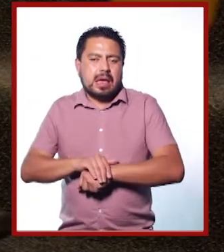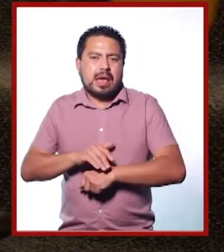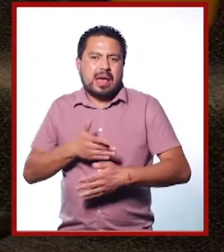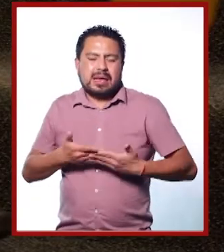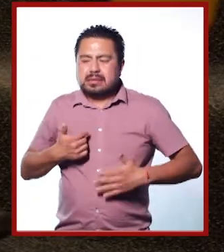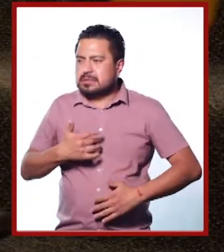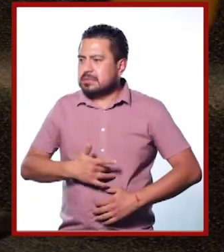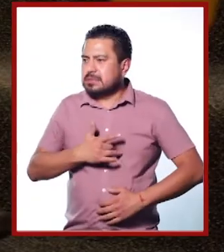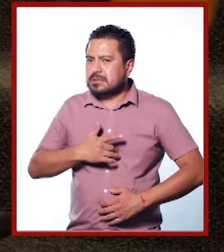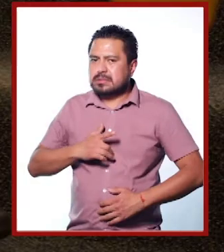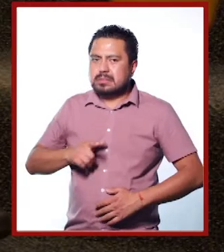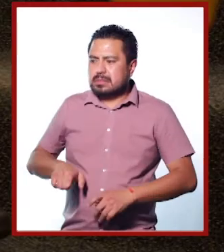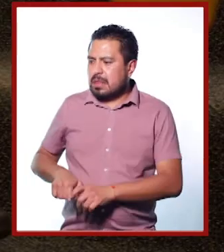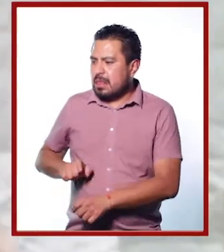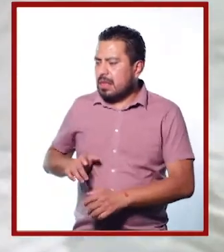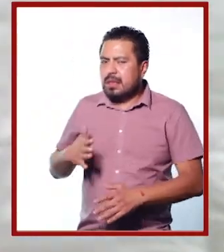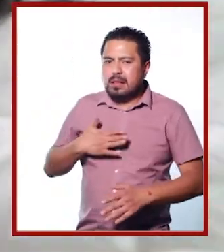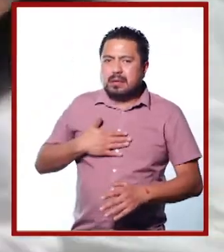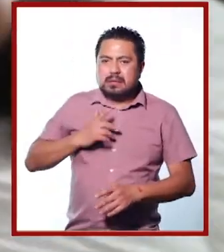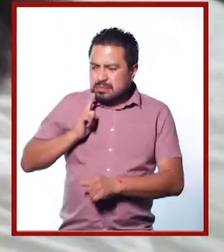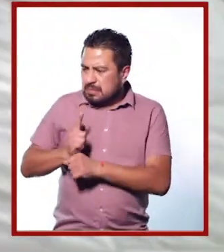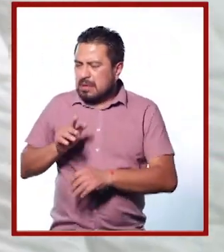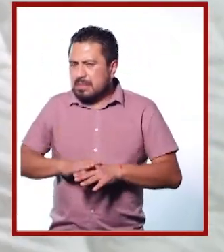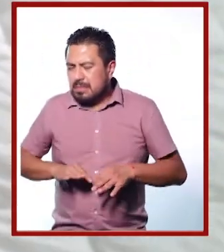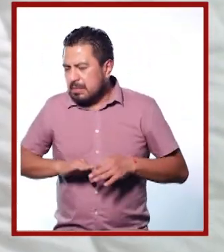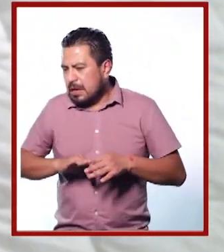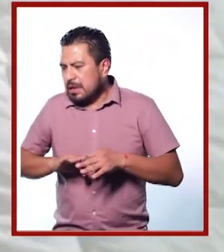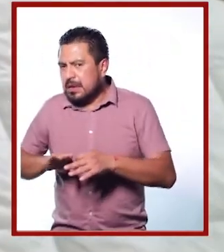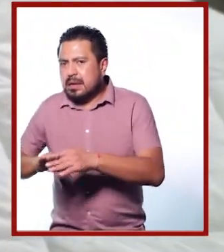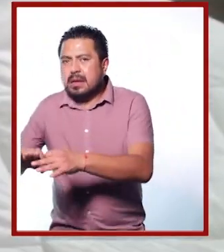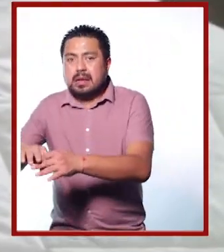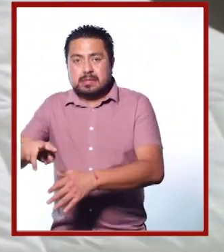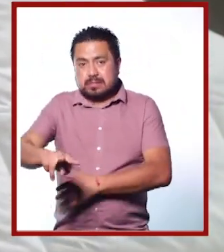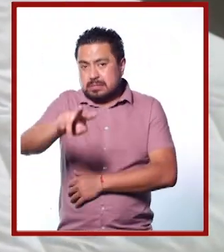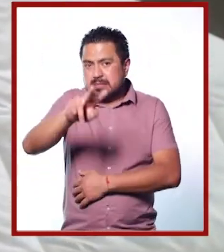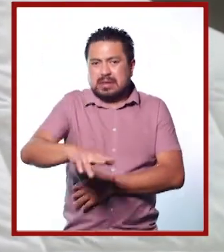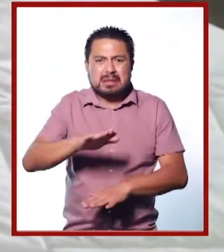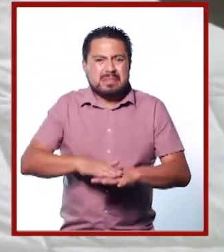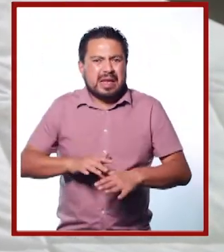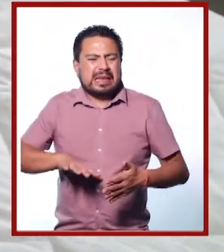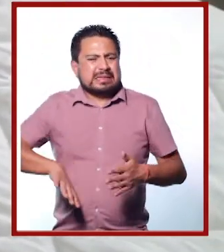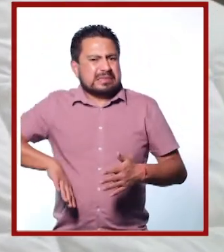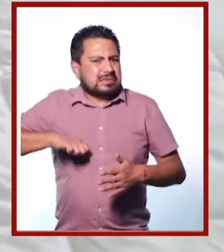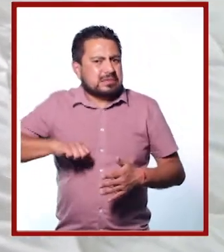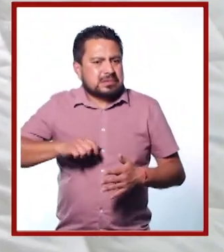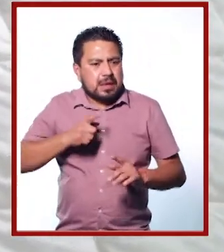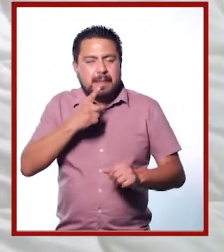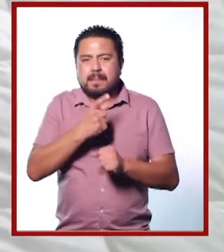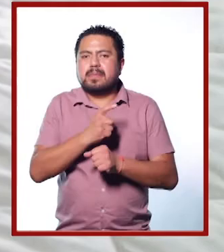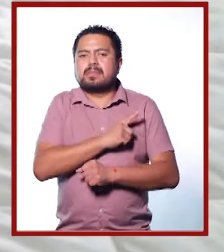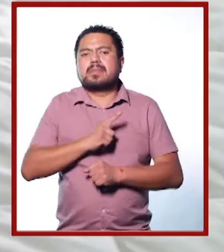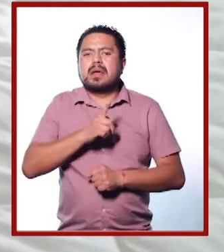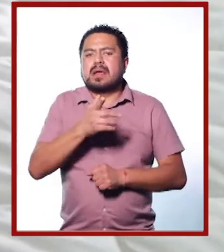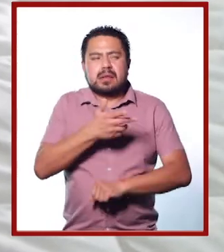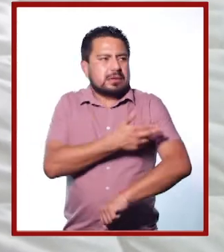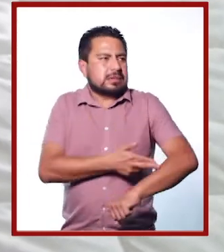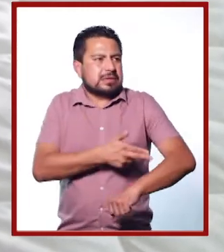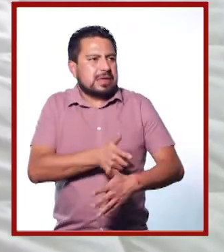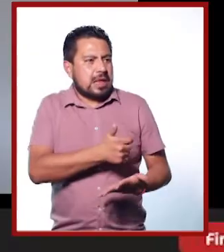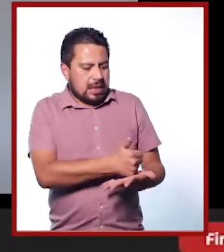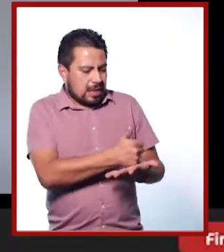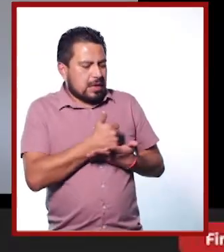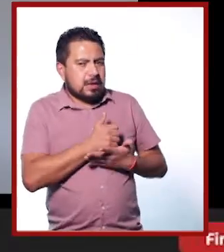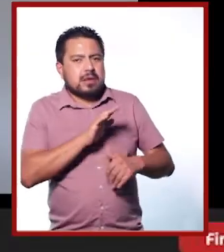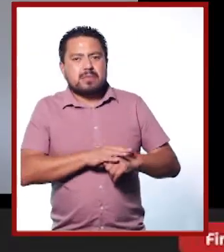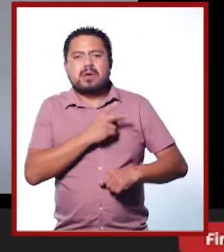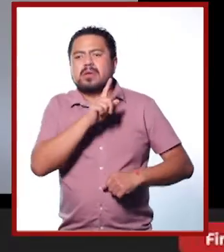amiga y ahora sentí como que ella me dio la espalda. Si yo veo que esto se va repitiendo y se va repitiendo y que de verdad me está costando mucho trabajo, lo primero que tenemos que hacer es pedir ayuda